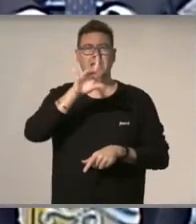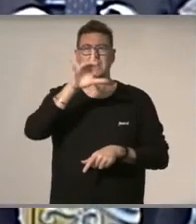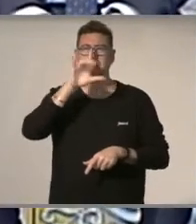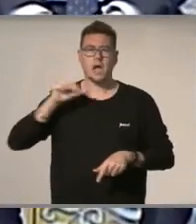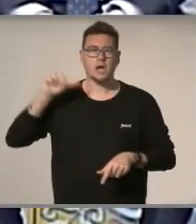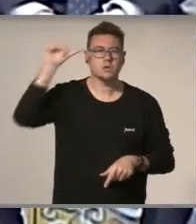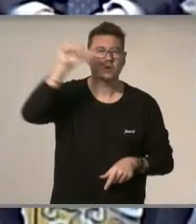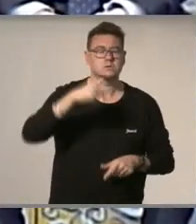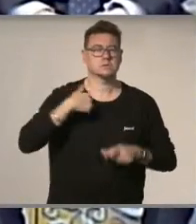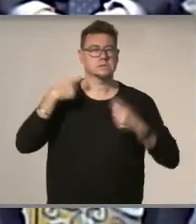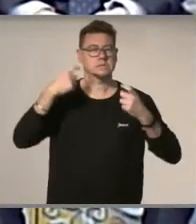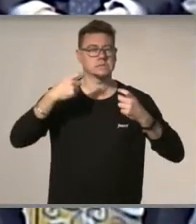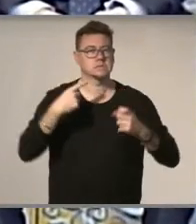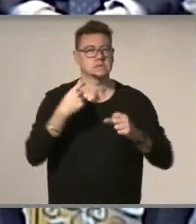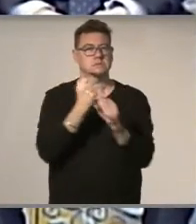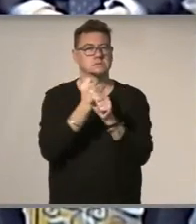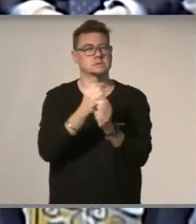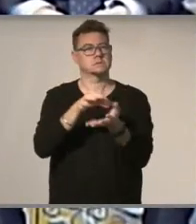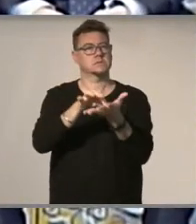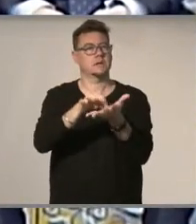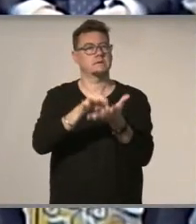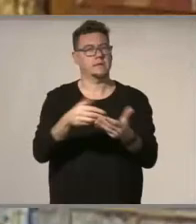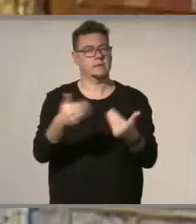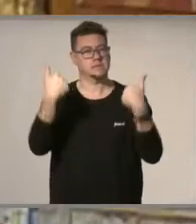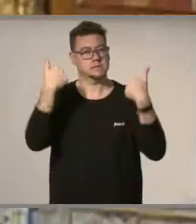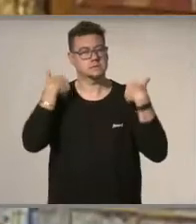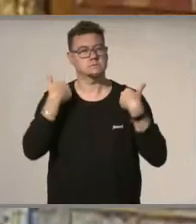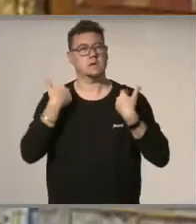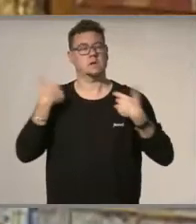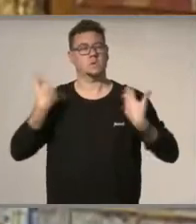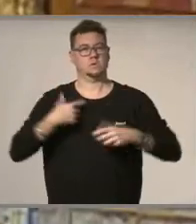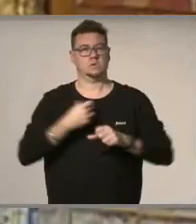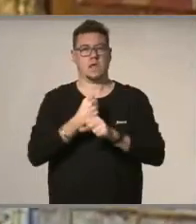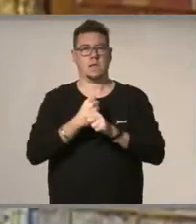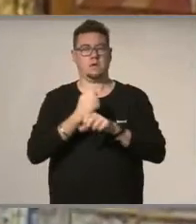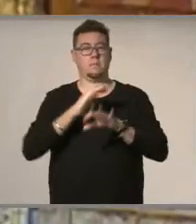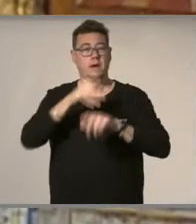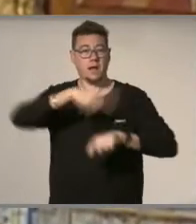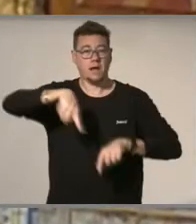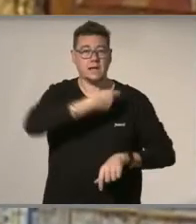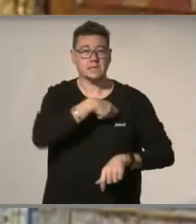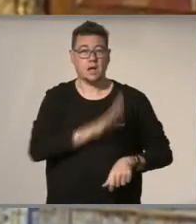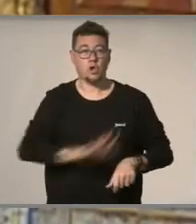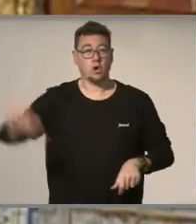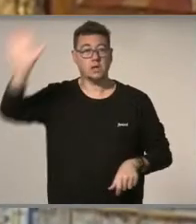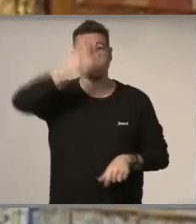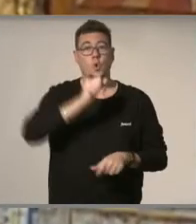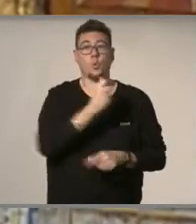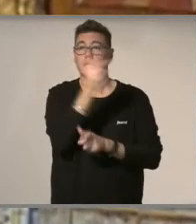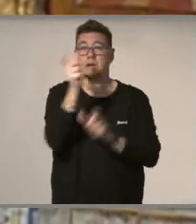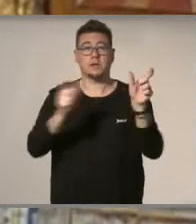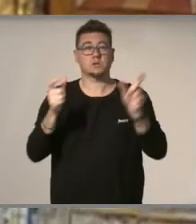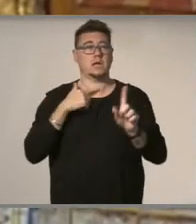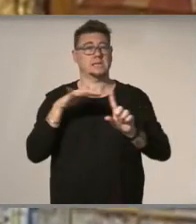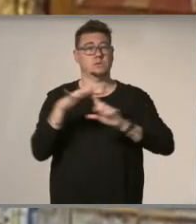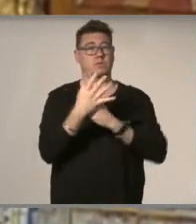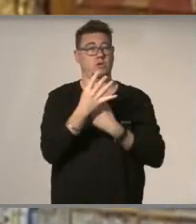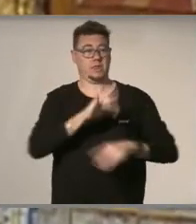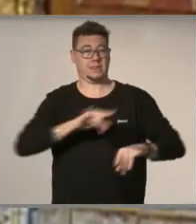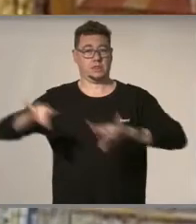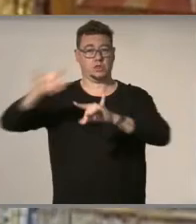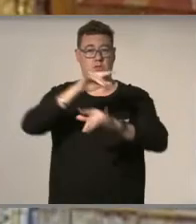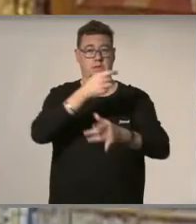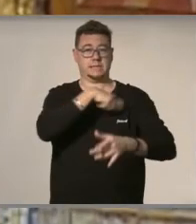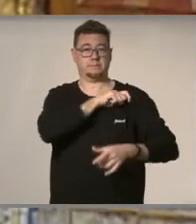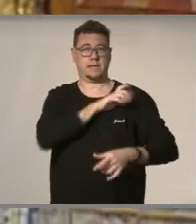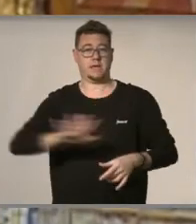dedicación, de servicio, de sacrificio y de entrega a los españoles y a cualquiera que se encontrara en nuestro territorio